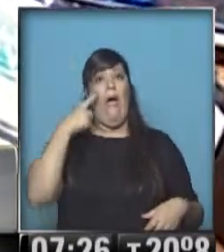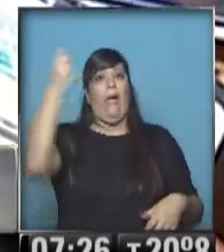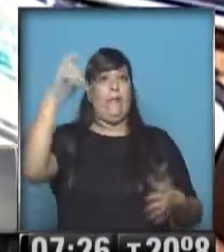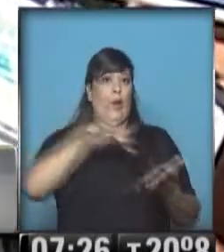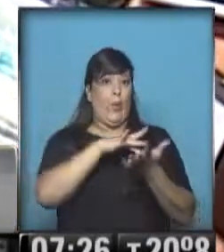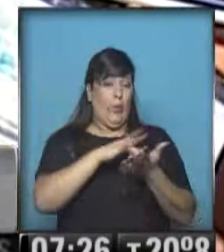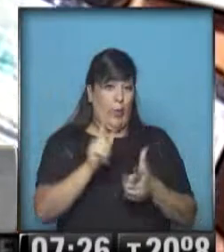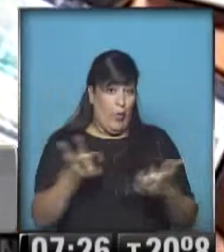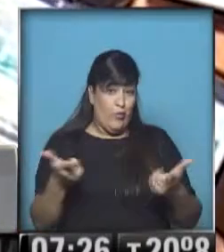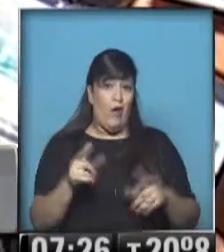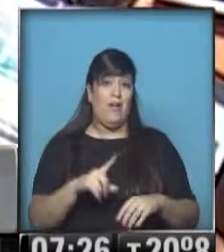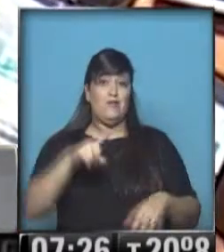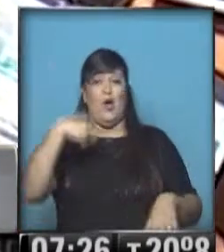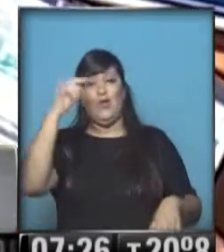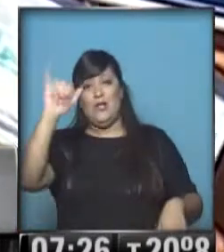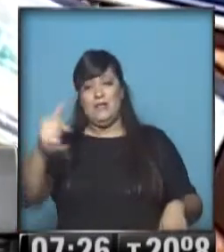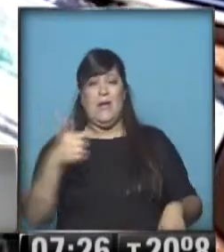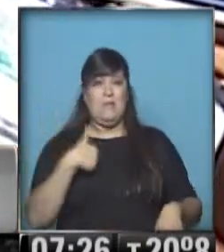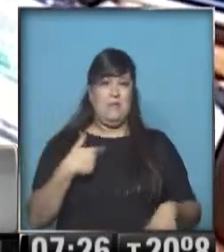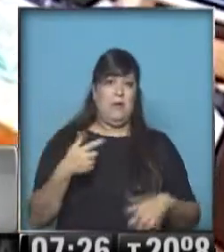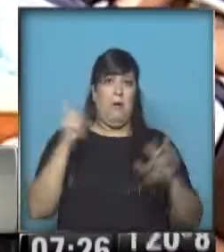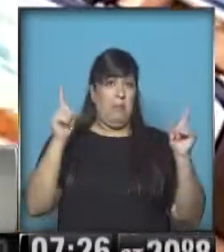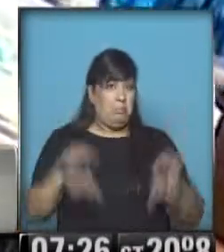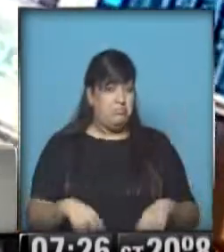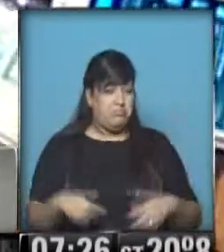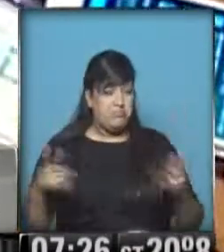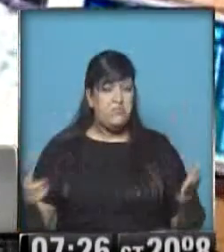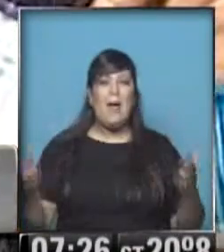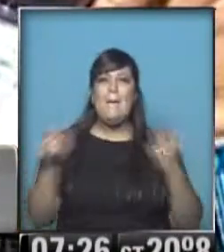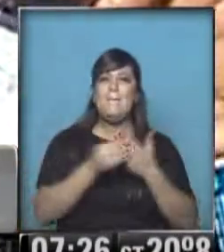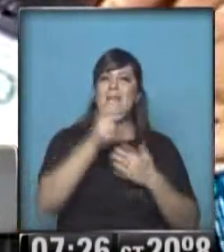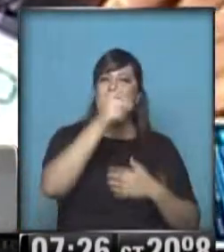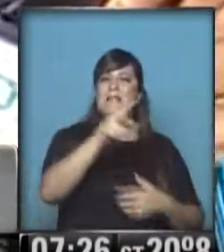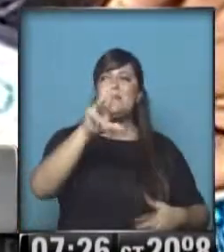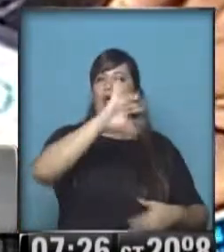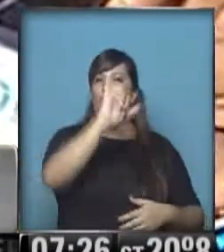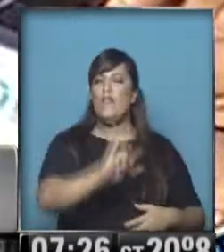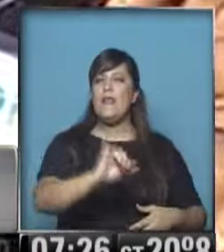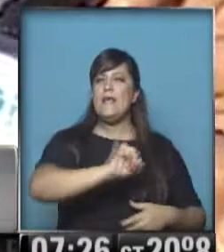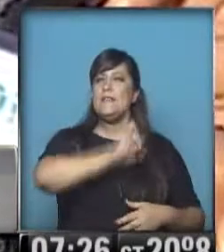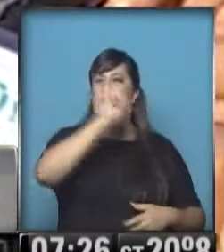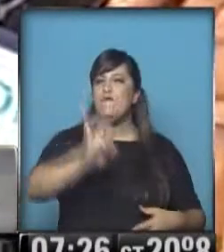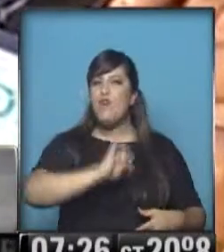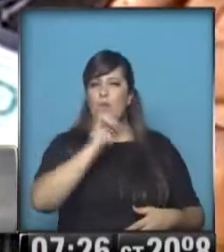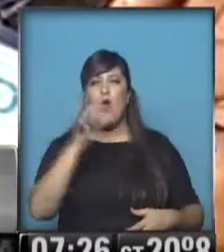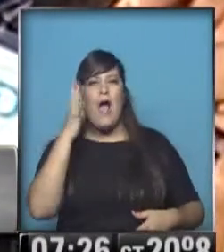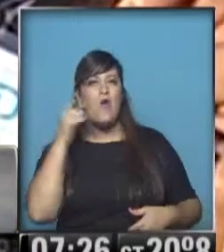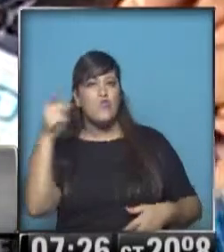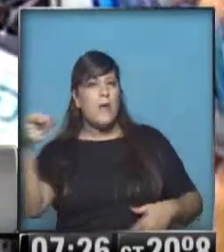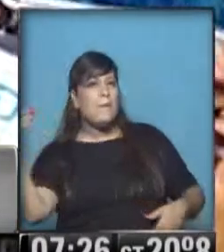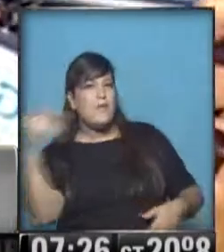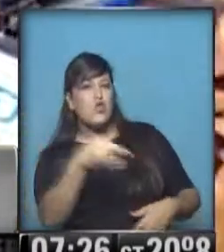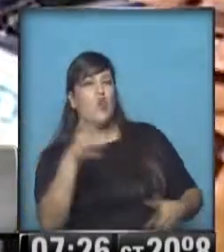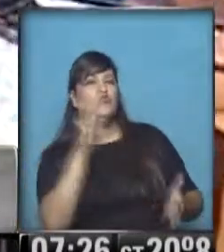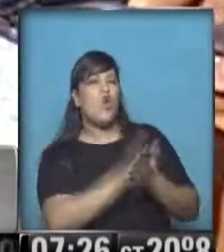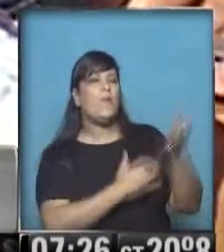a Arangel que se gane unos mangos, no me venda a mí con el tema ese, no lo sé. ¿La ministra Rodríguez le ha informado algo? ¿Usted le ha pedido algún tipo de